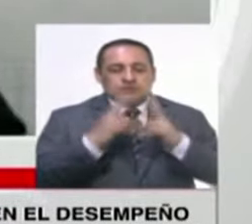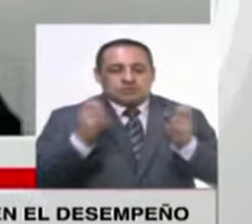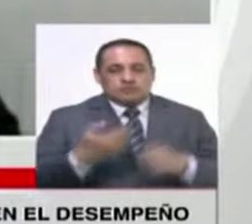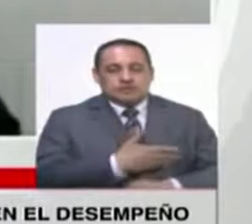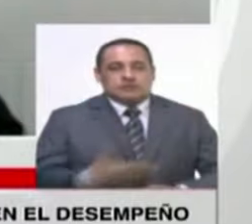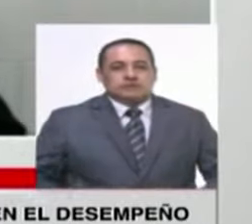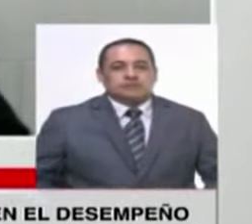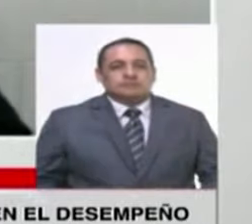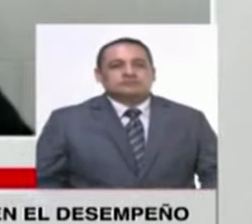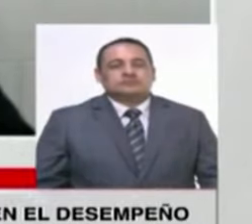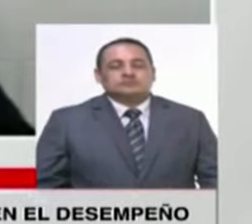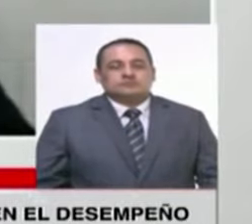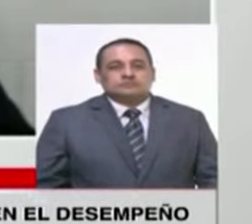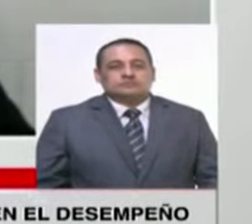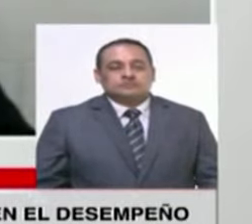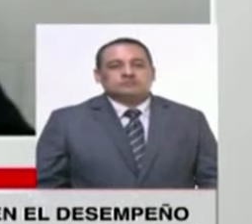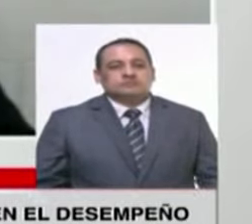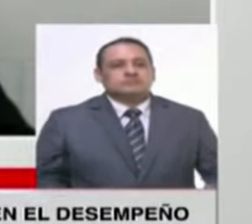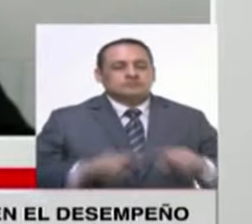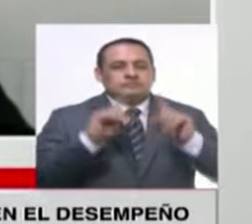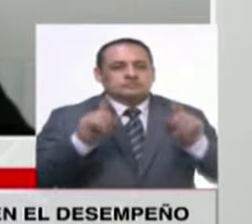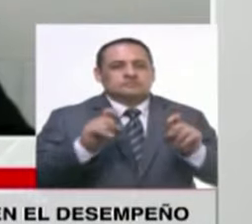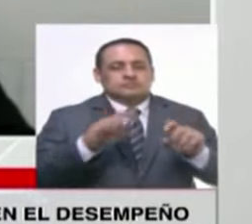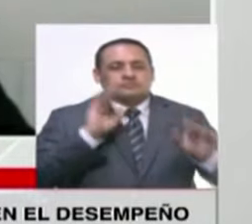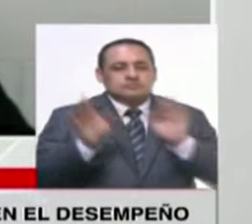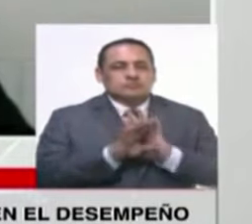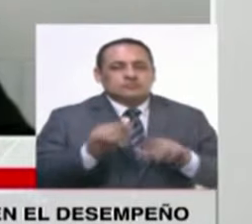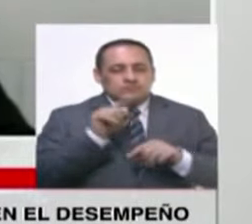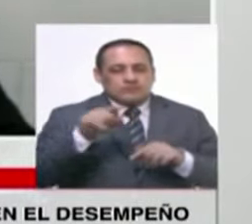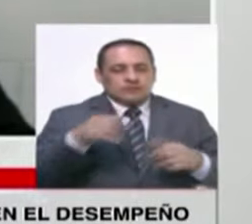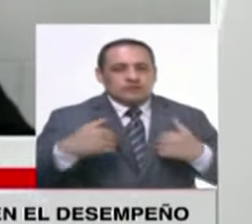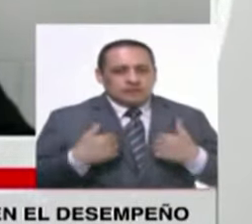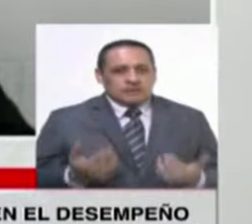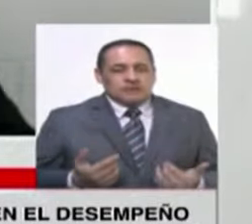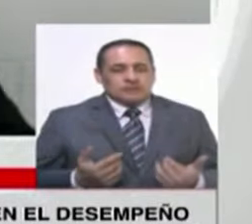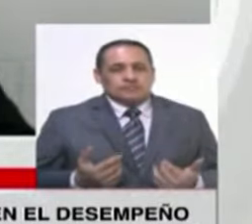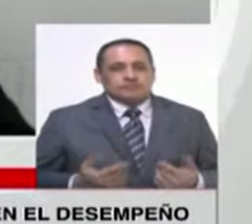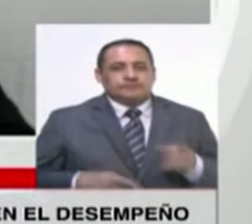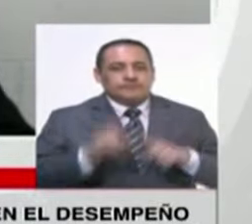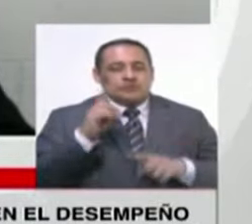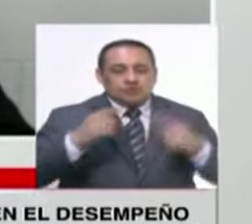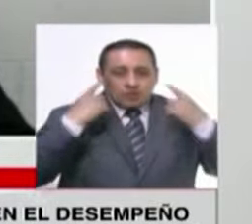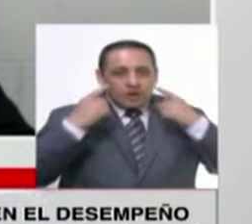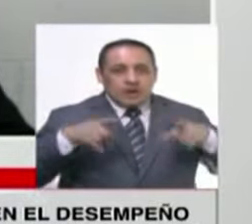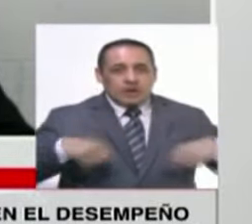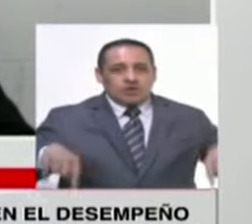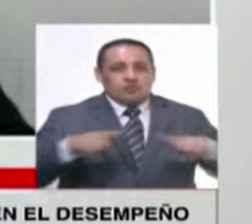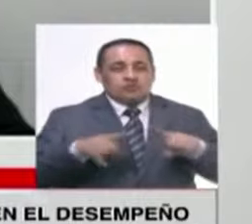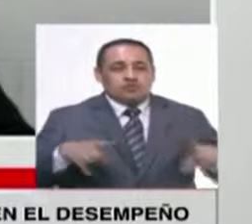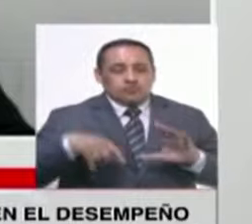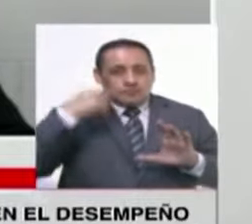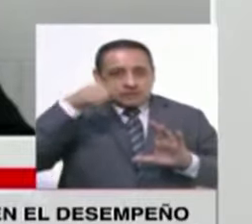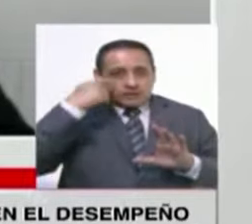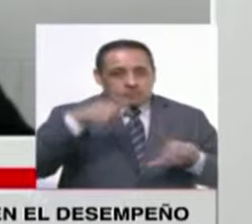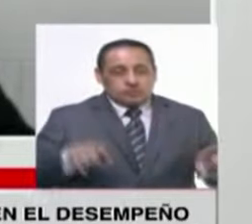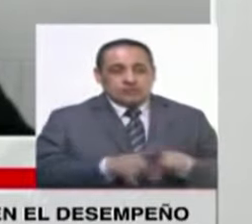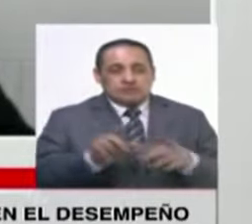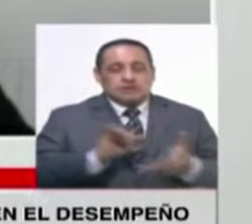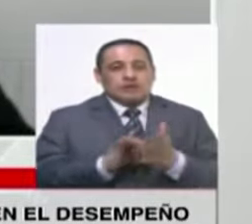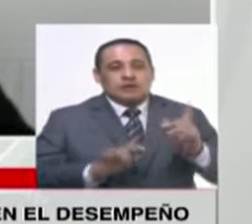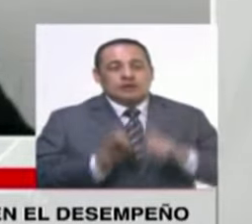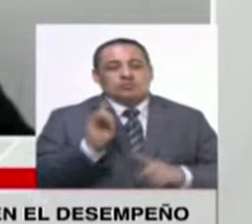señor presidente. Correcto. Señor Villaverde, ¿usted tiene audios y grabaciones con los que en